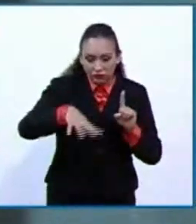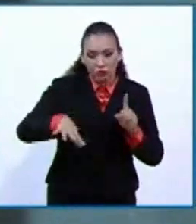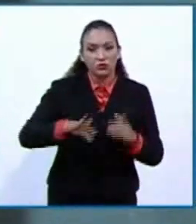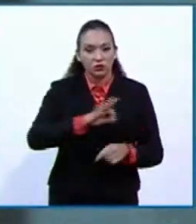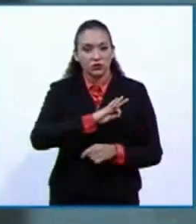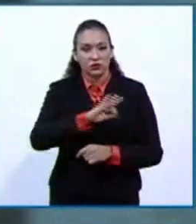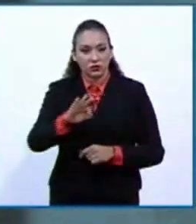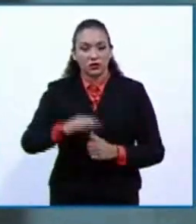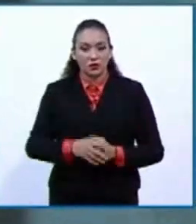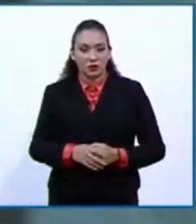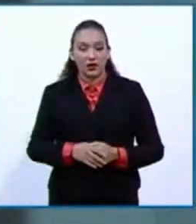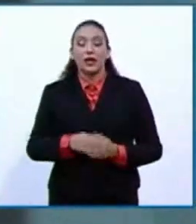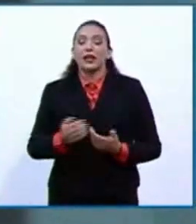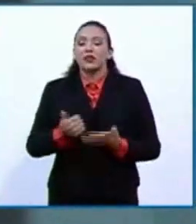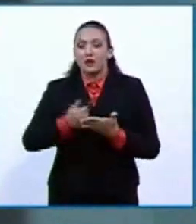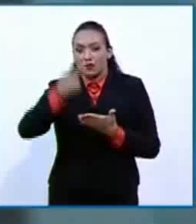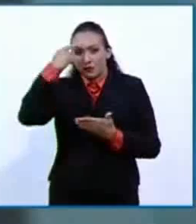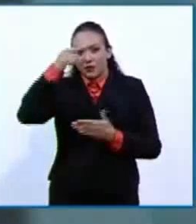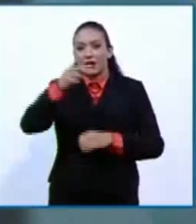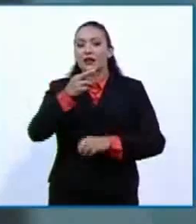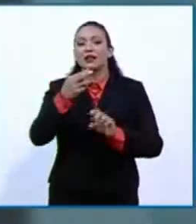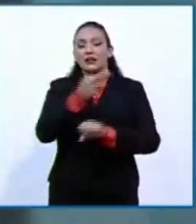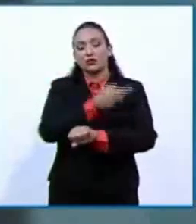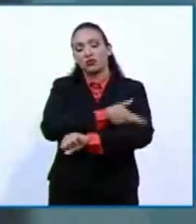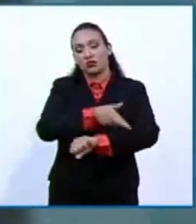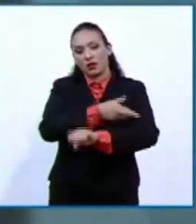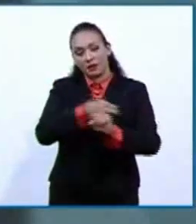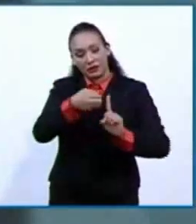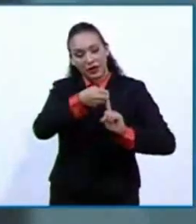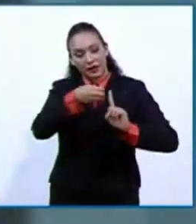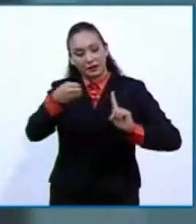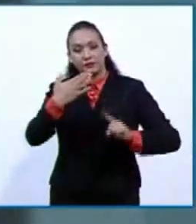congresos locales de armonizar sus marcos normativos.